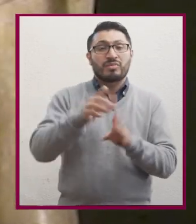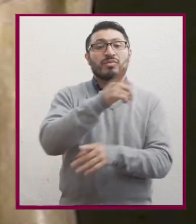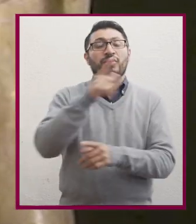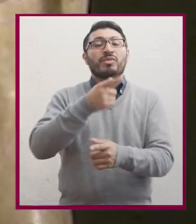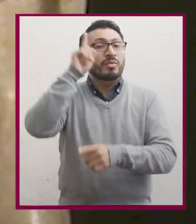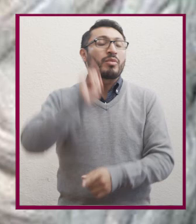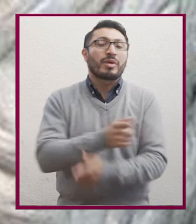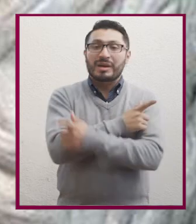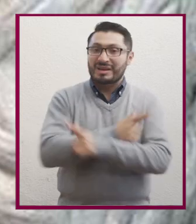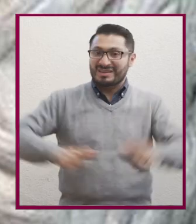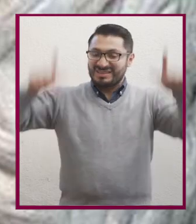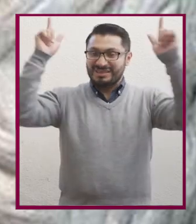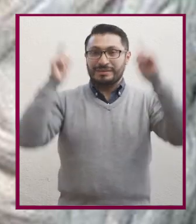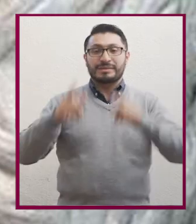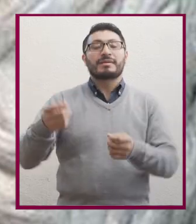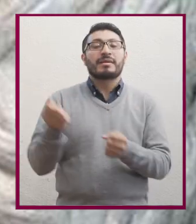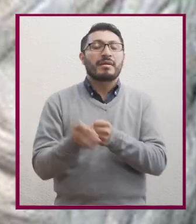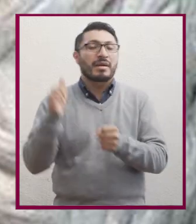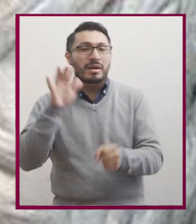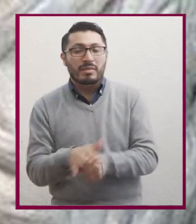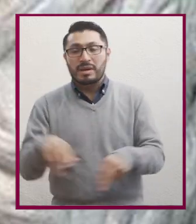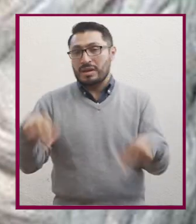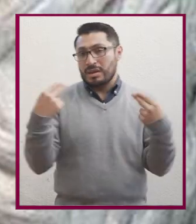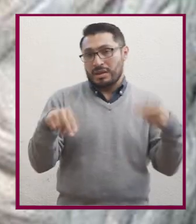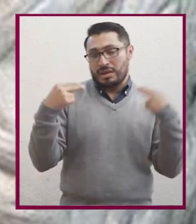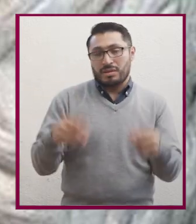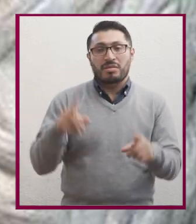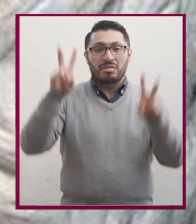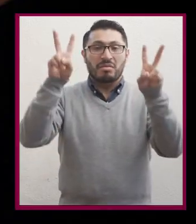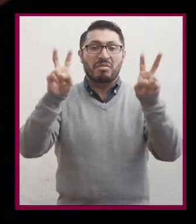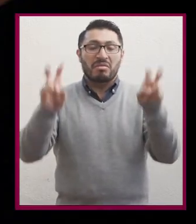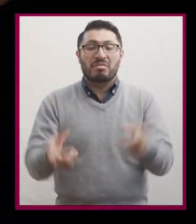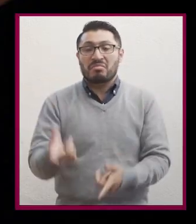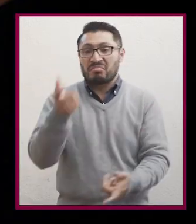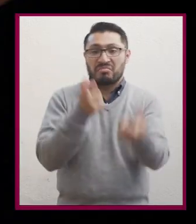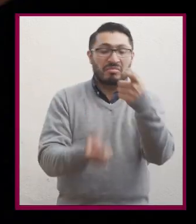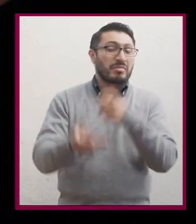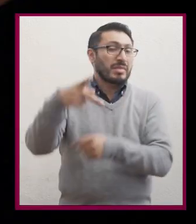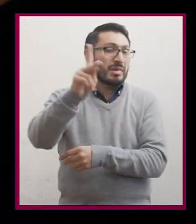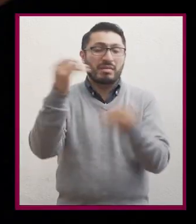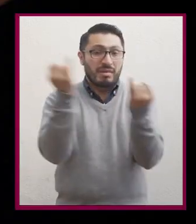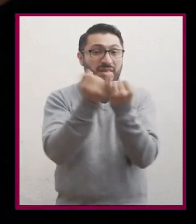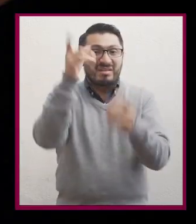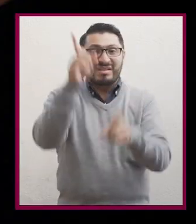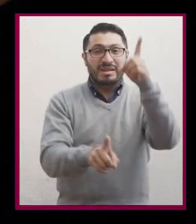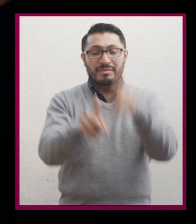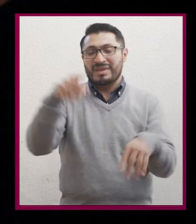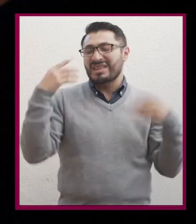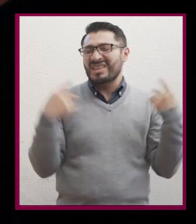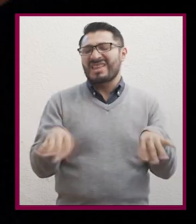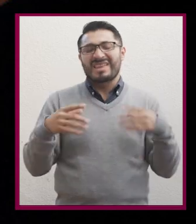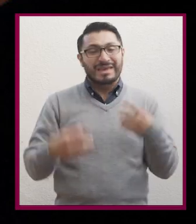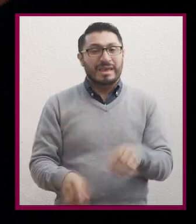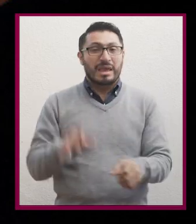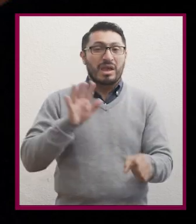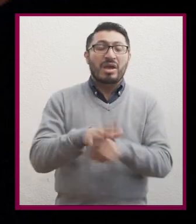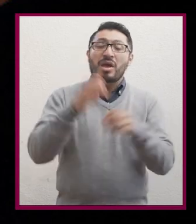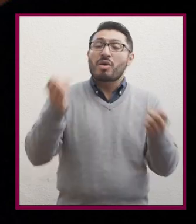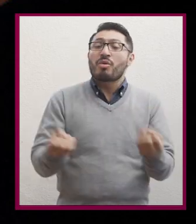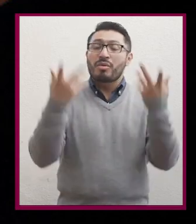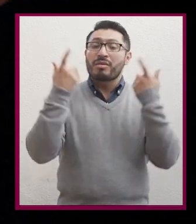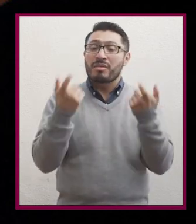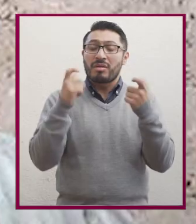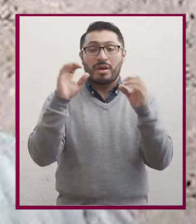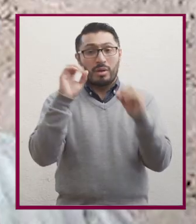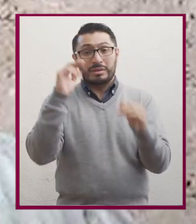libertad para administrar sus propios negocios y asuntos financieros, aunque esto también dependía bastante de su riqueza y